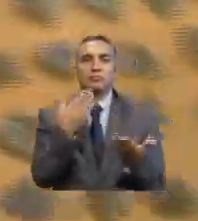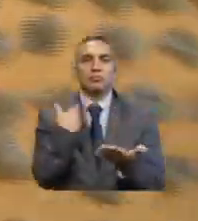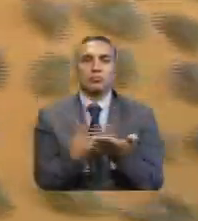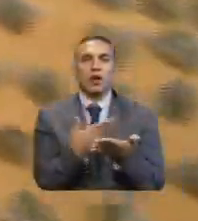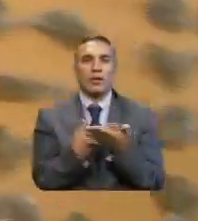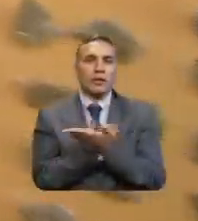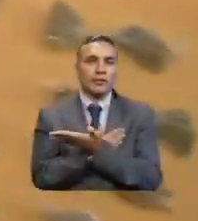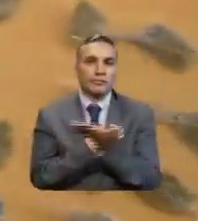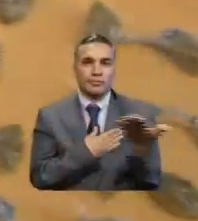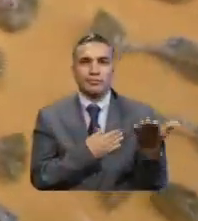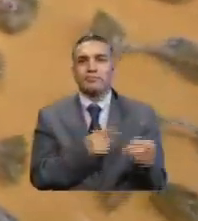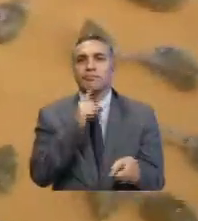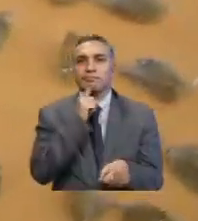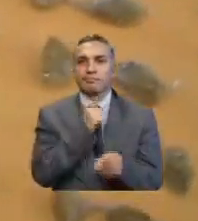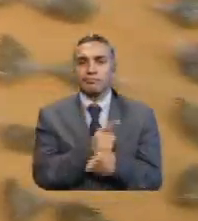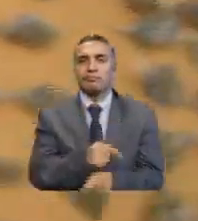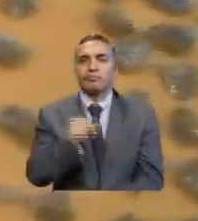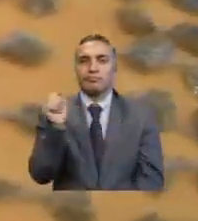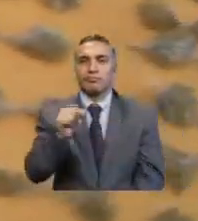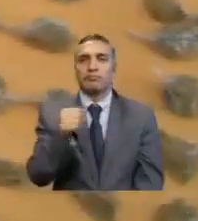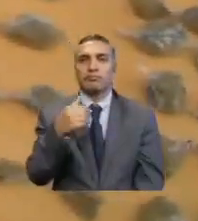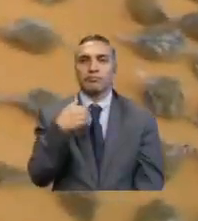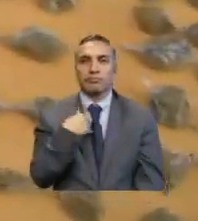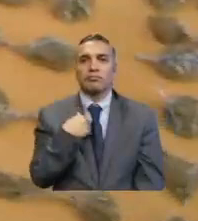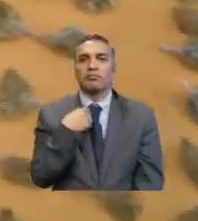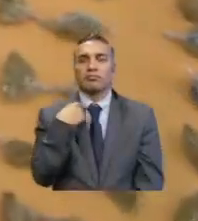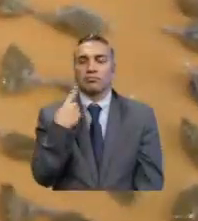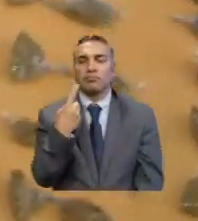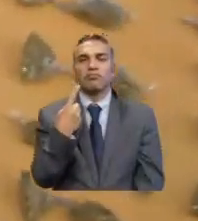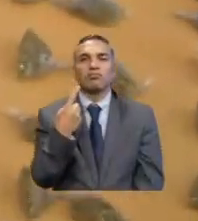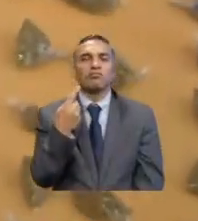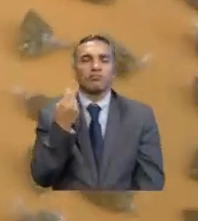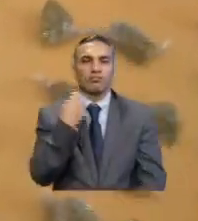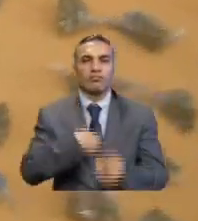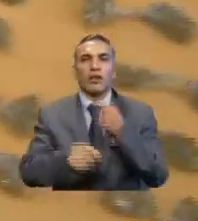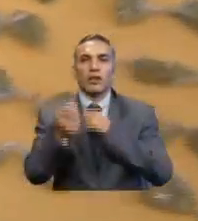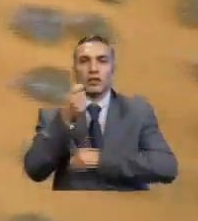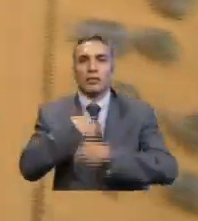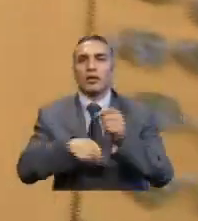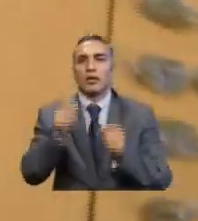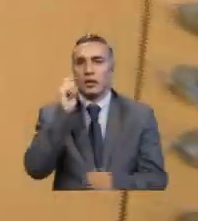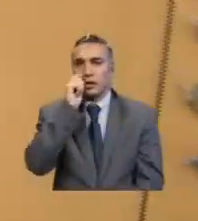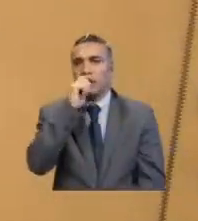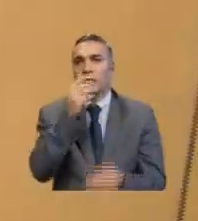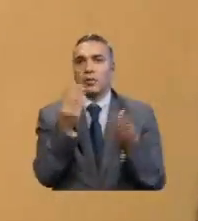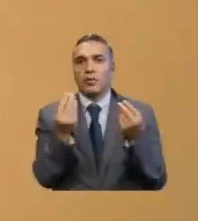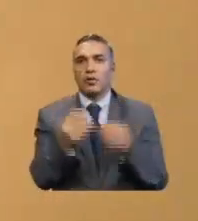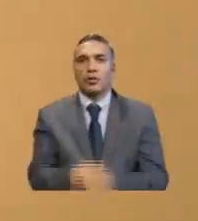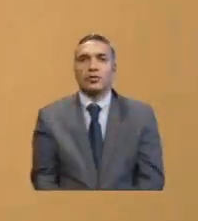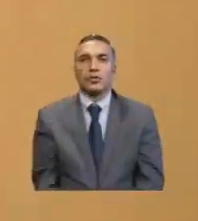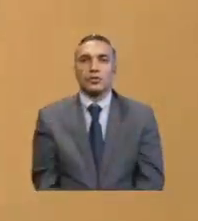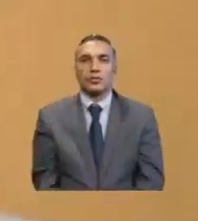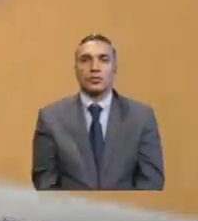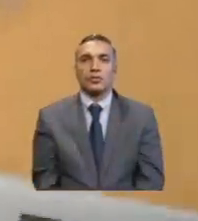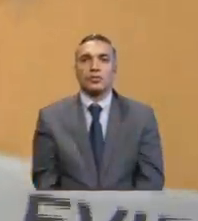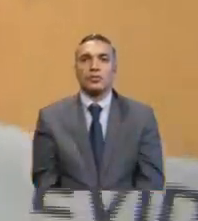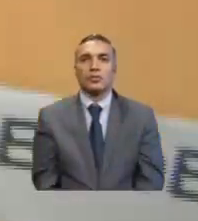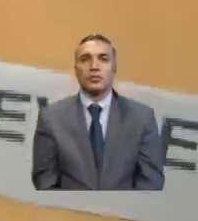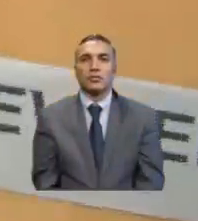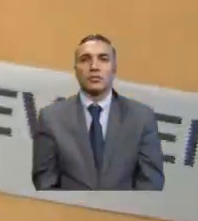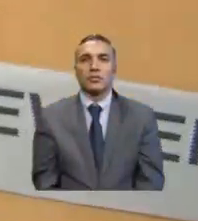evidencia efectivamente de que hay un importante expendio de sustancias y que no